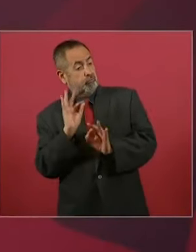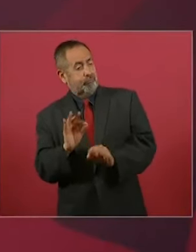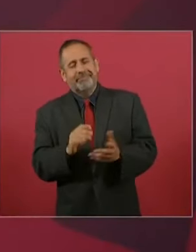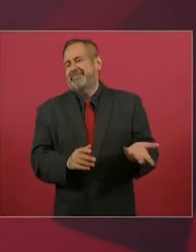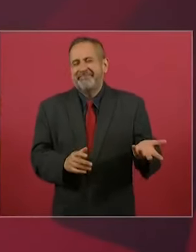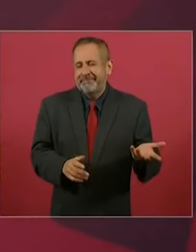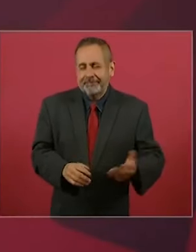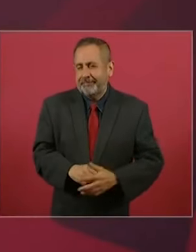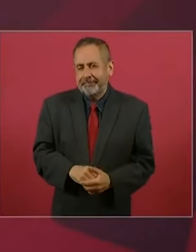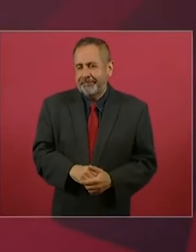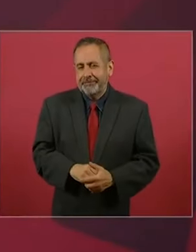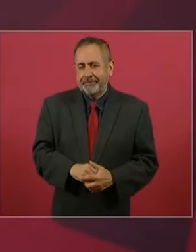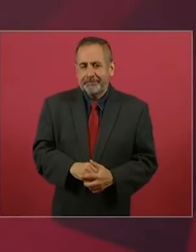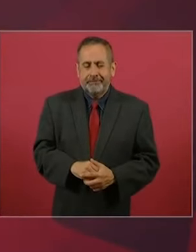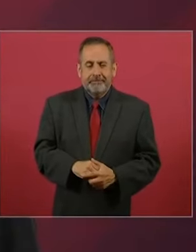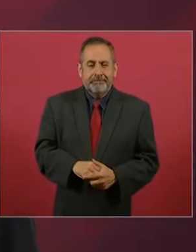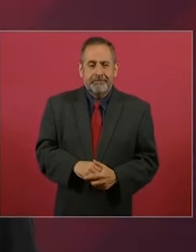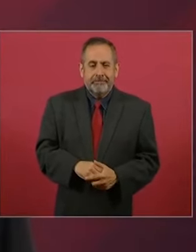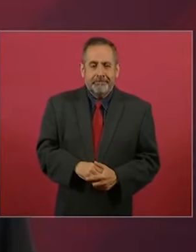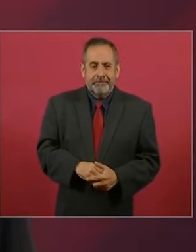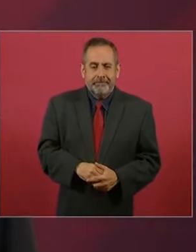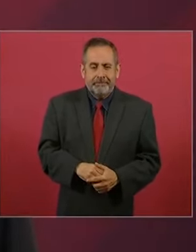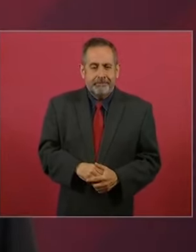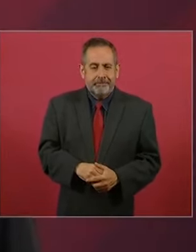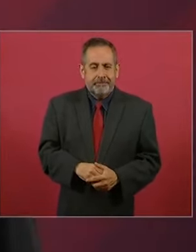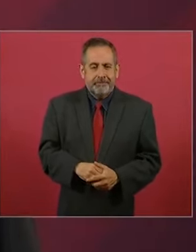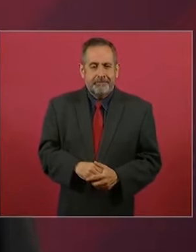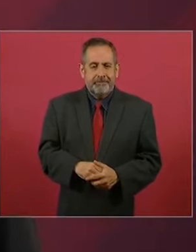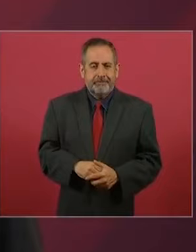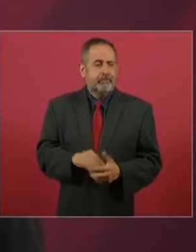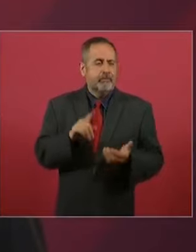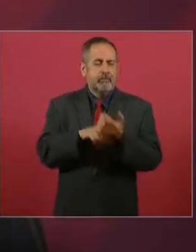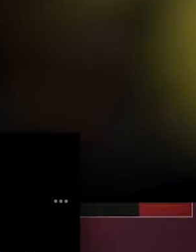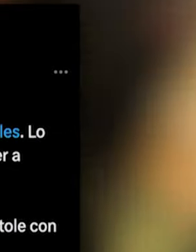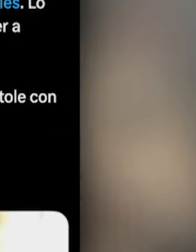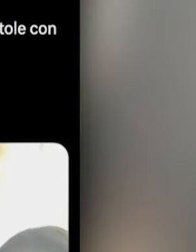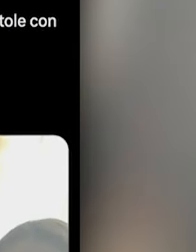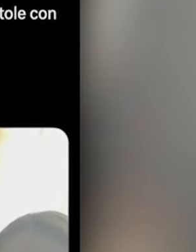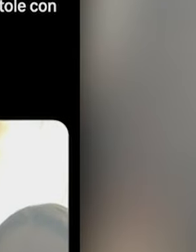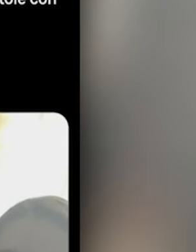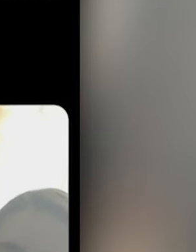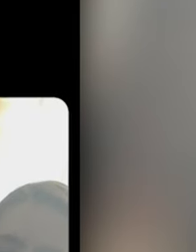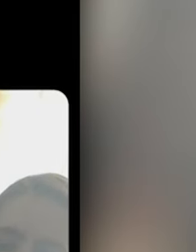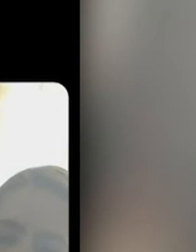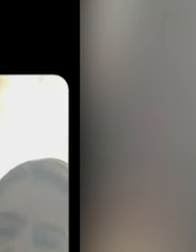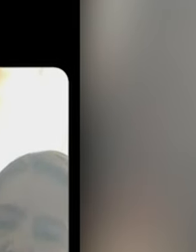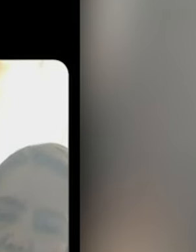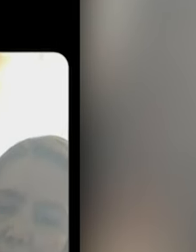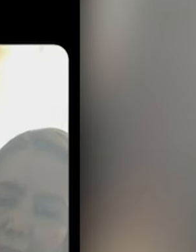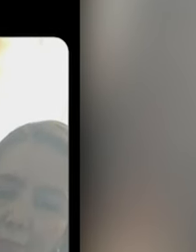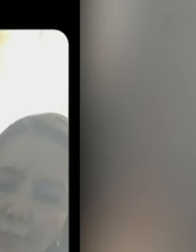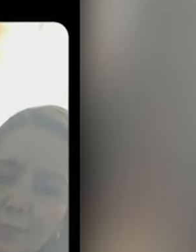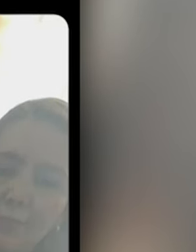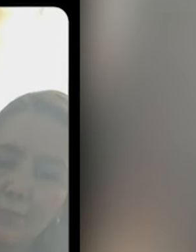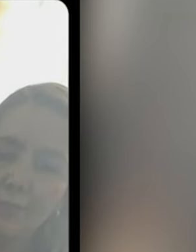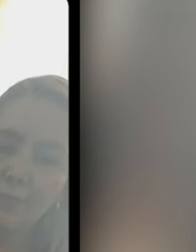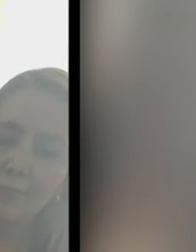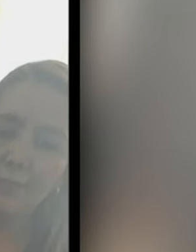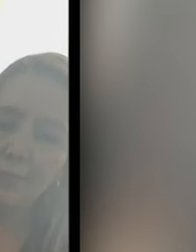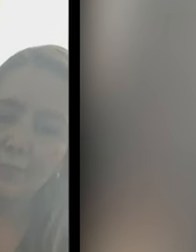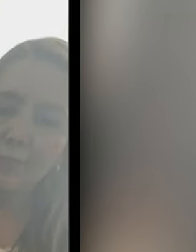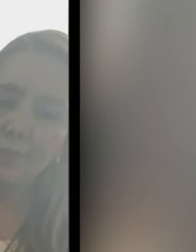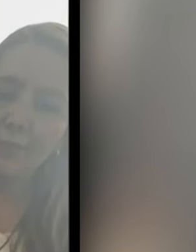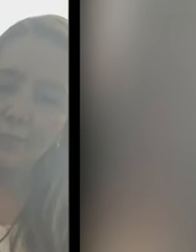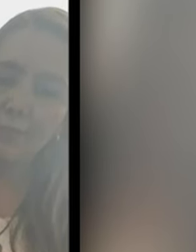O digo unas groserías. Y a esto también respondió Xóchitl Gálvez, esta vez